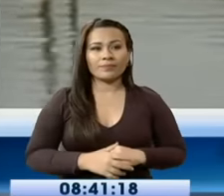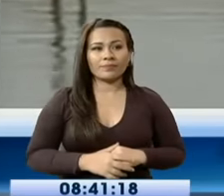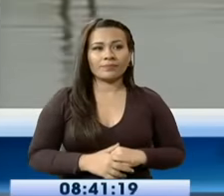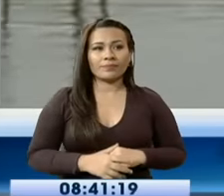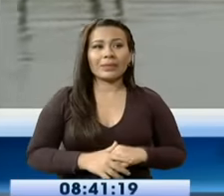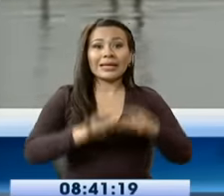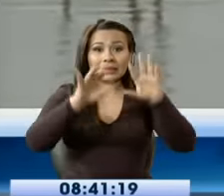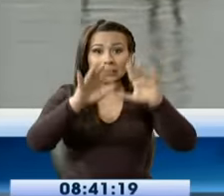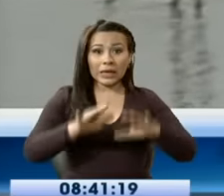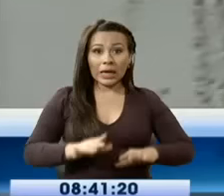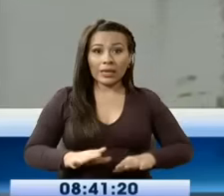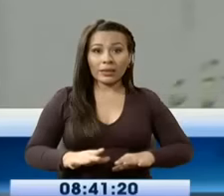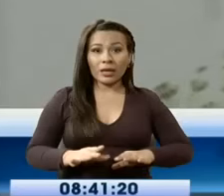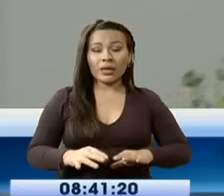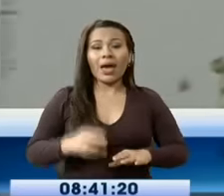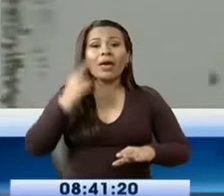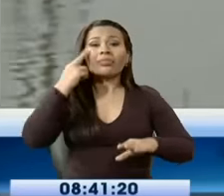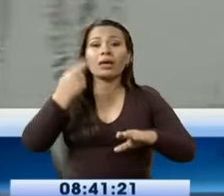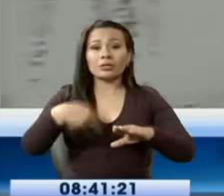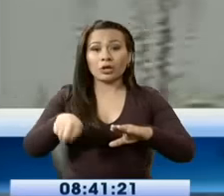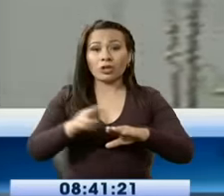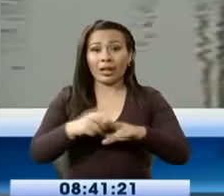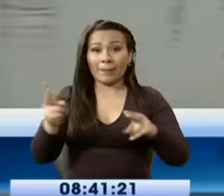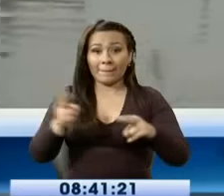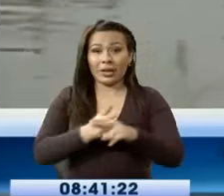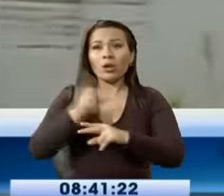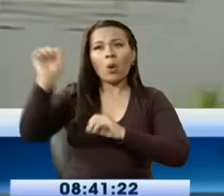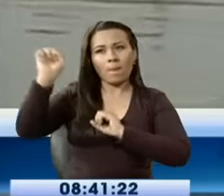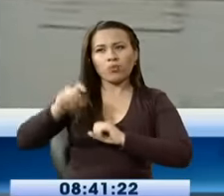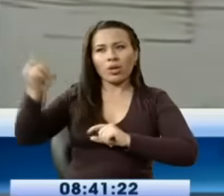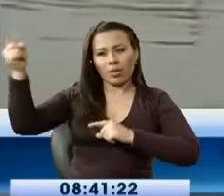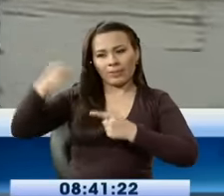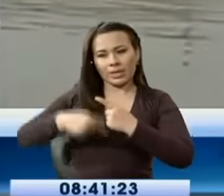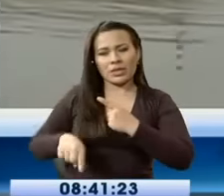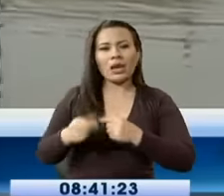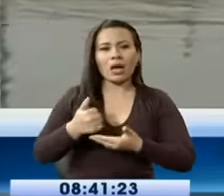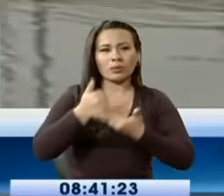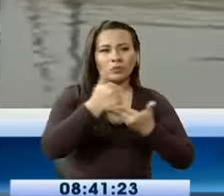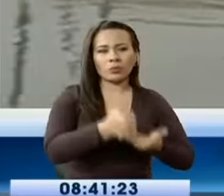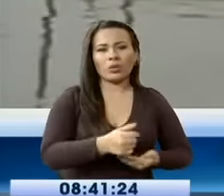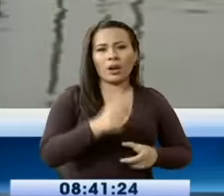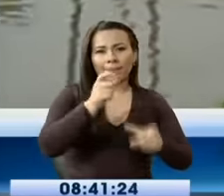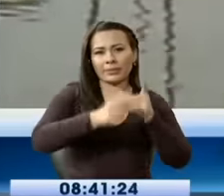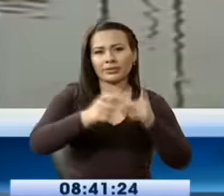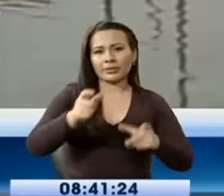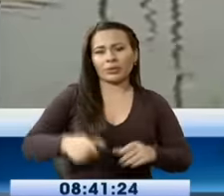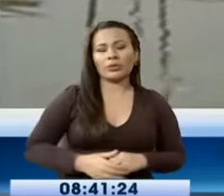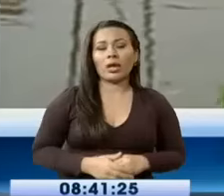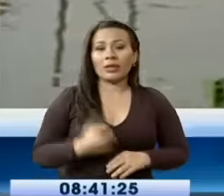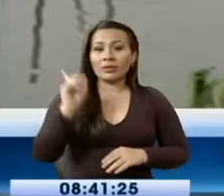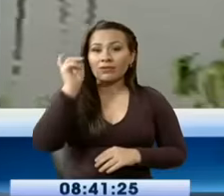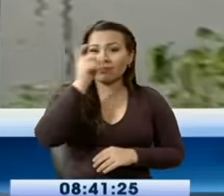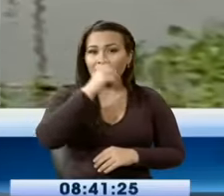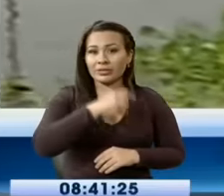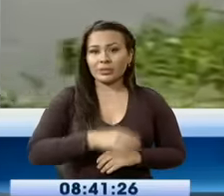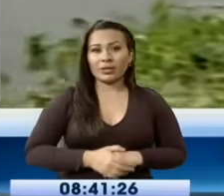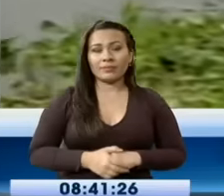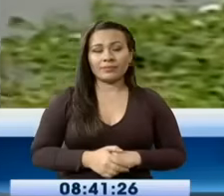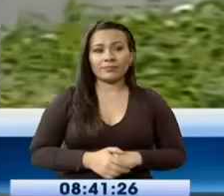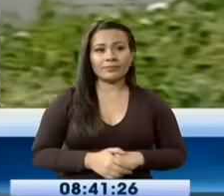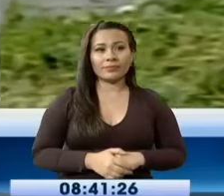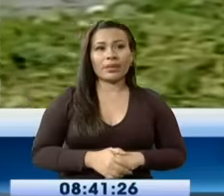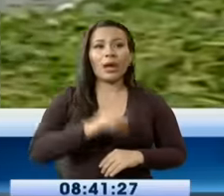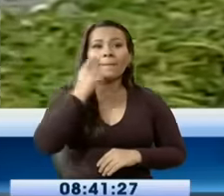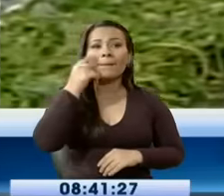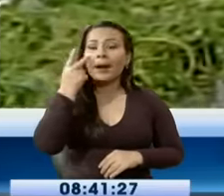Secretaría Nacional de Gestión de Riesgos para que pueda de pronto acudir acá y evaluar un poco la situación para